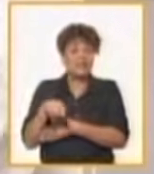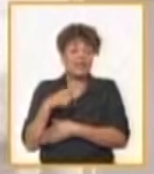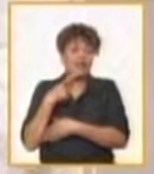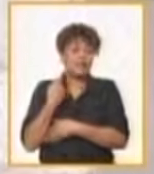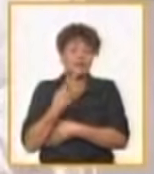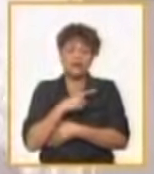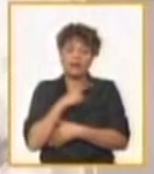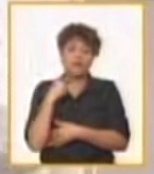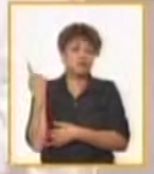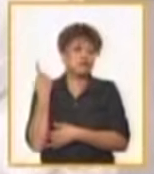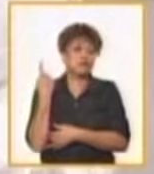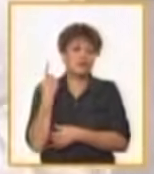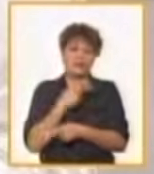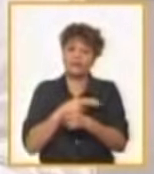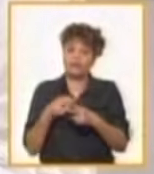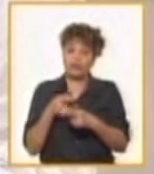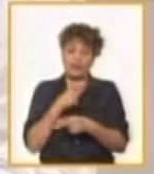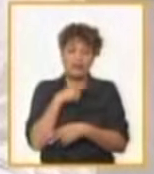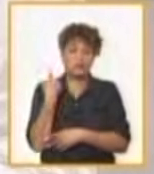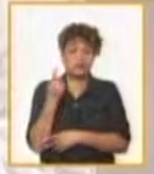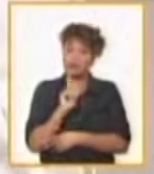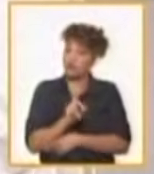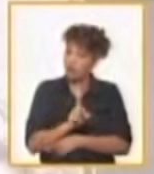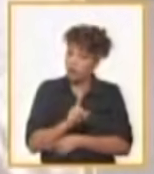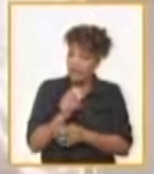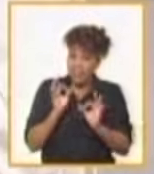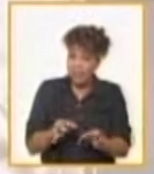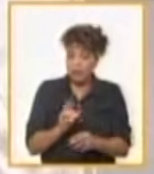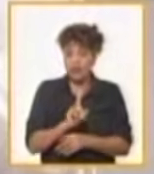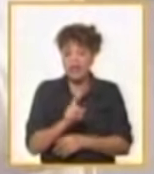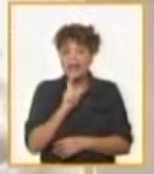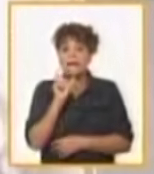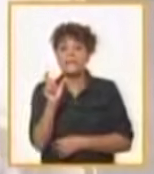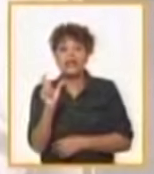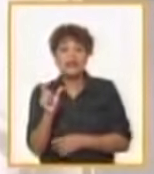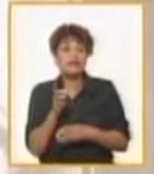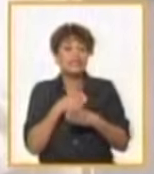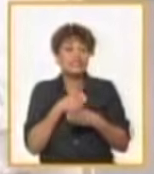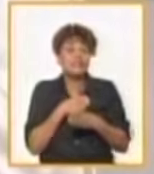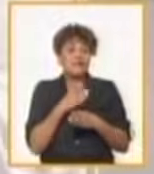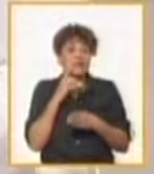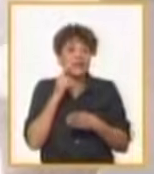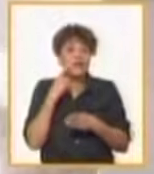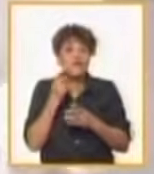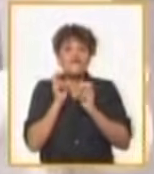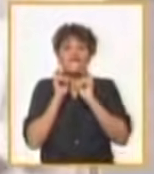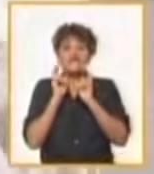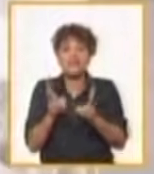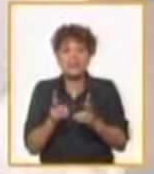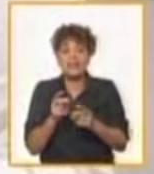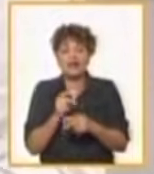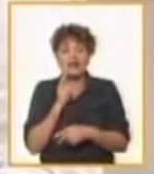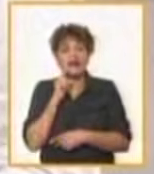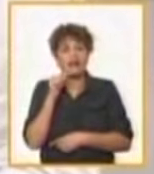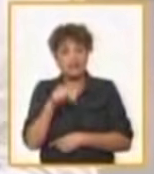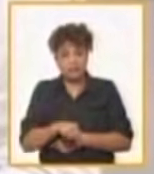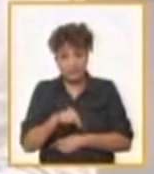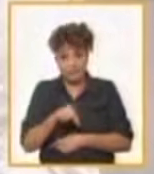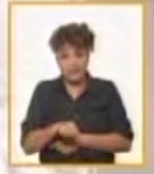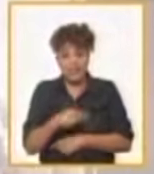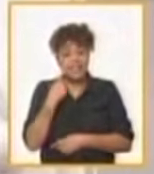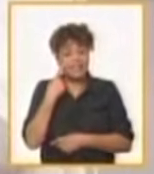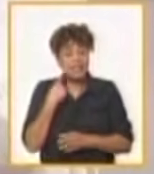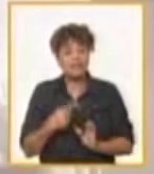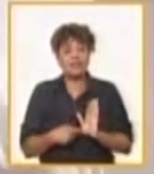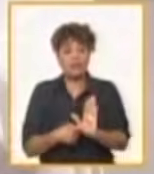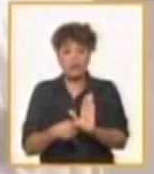vencido por la historia. No es cierto. Palabras está más viva hoy que quizás en cualquier otro